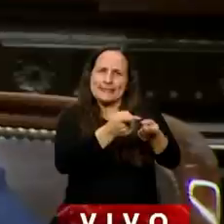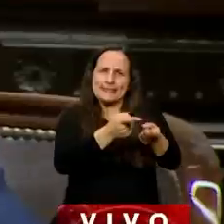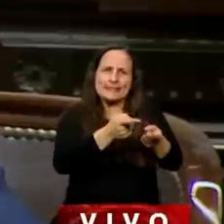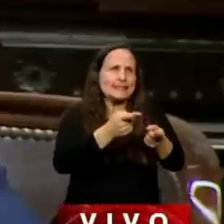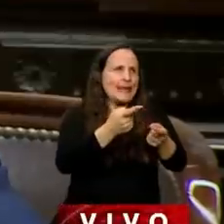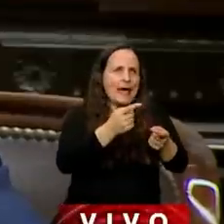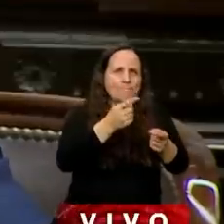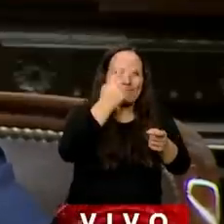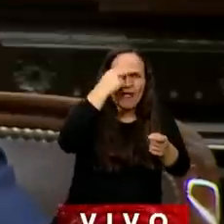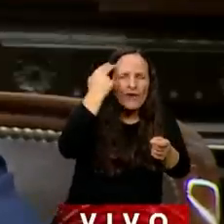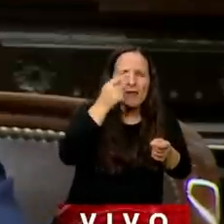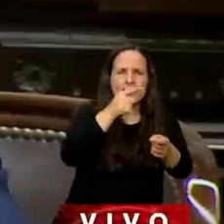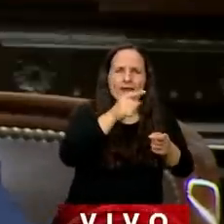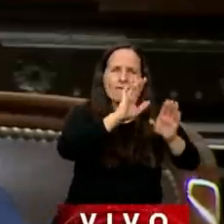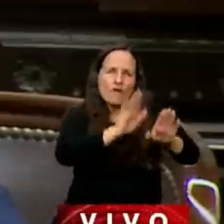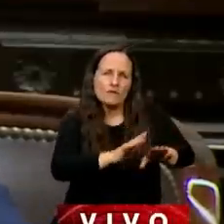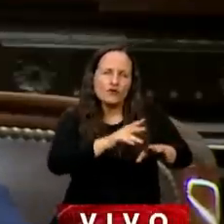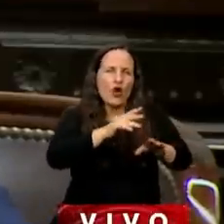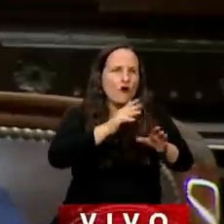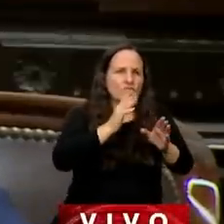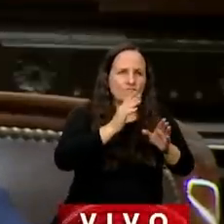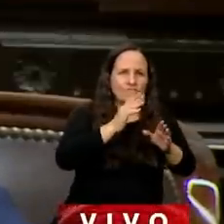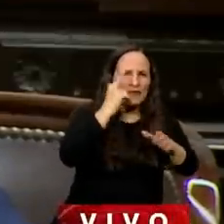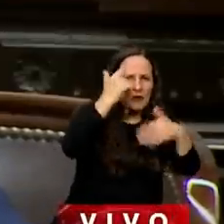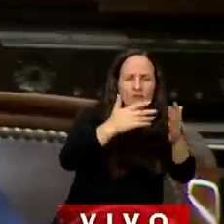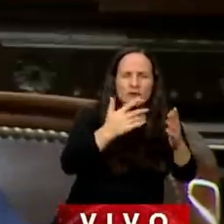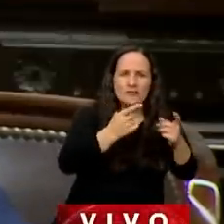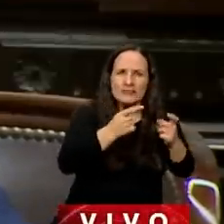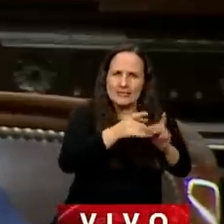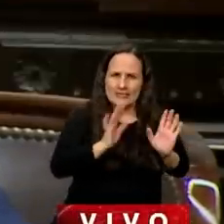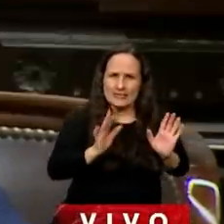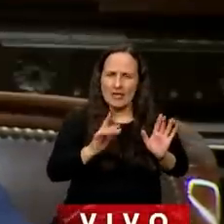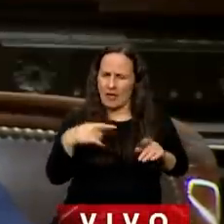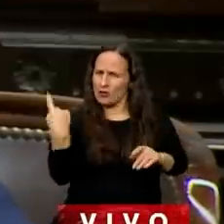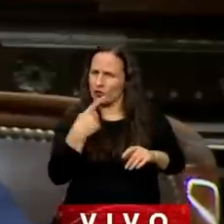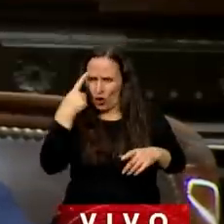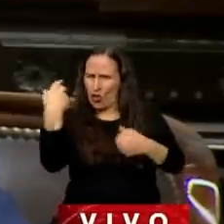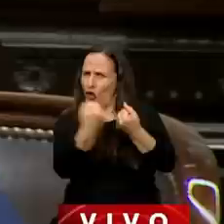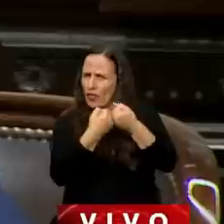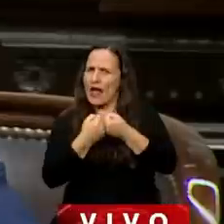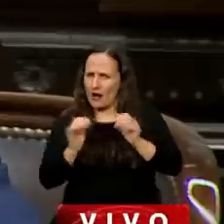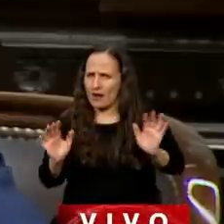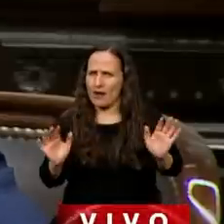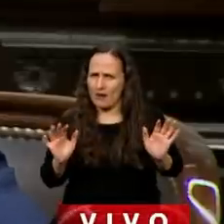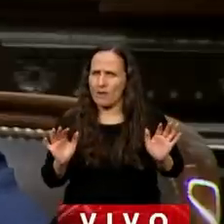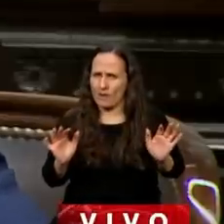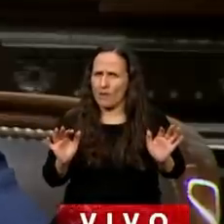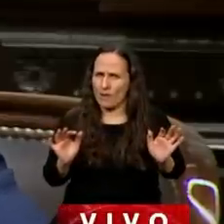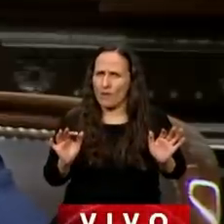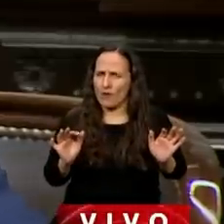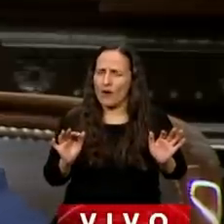y desarrollada como corresponde, creo que no hay grieta. Pero si no hay